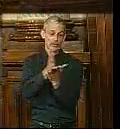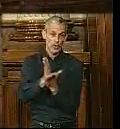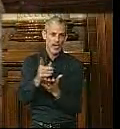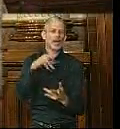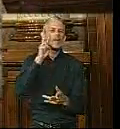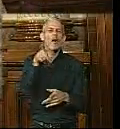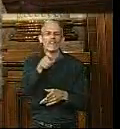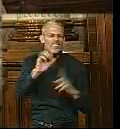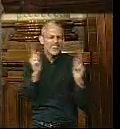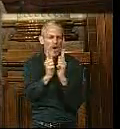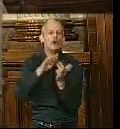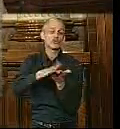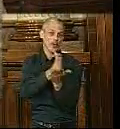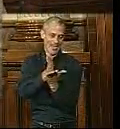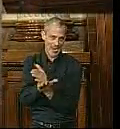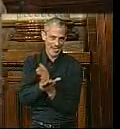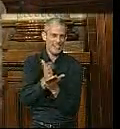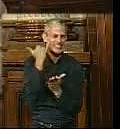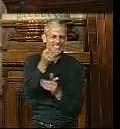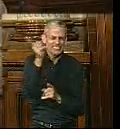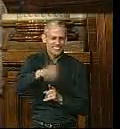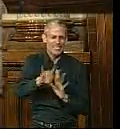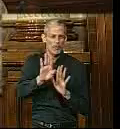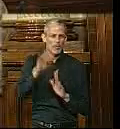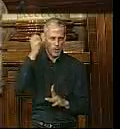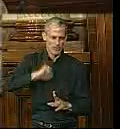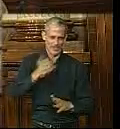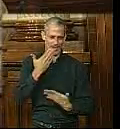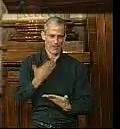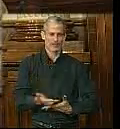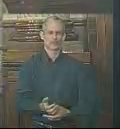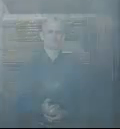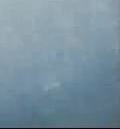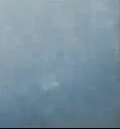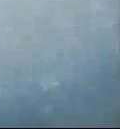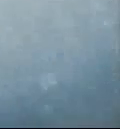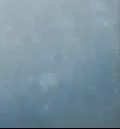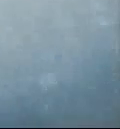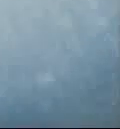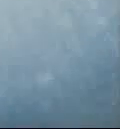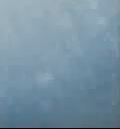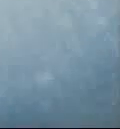a un tape de Canales y volvemos entonces con Silvana.